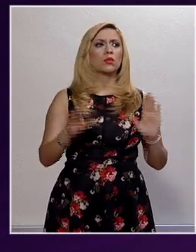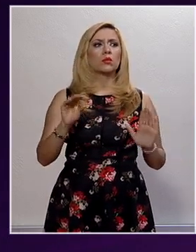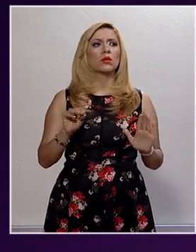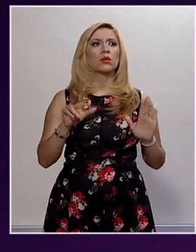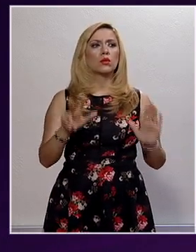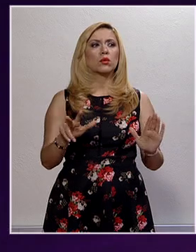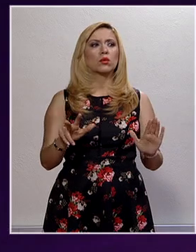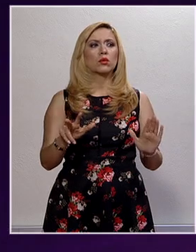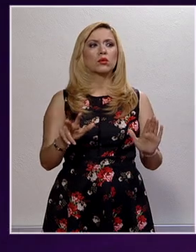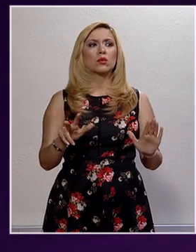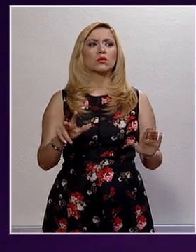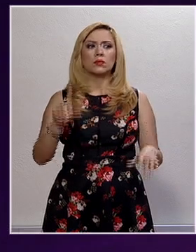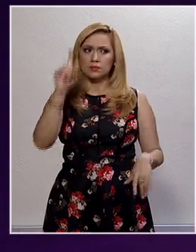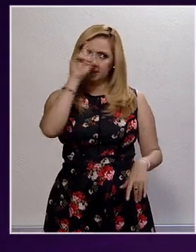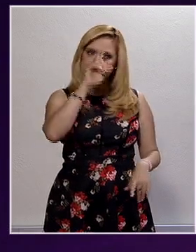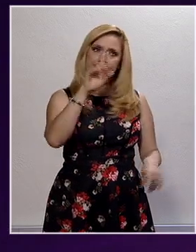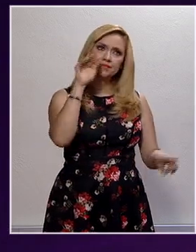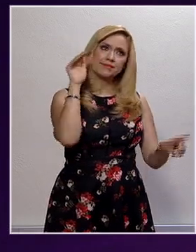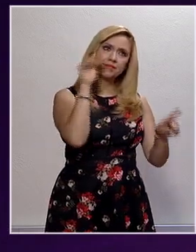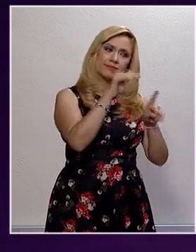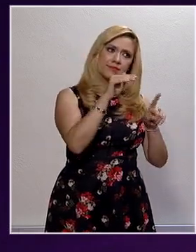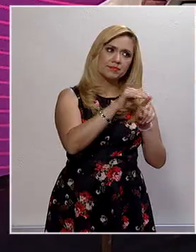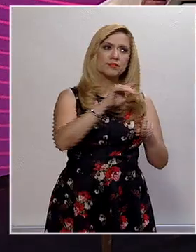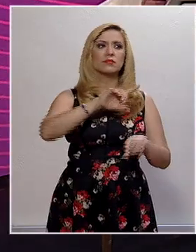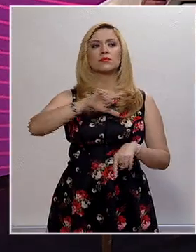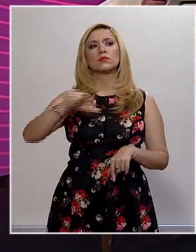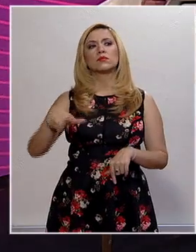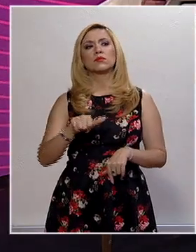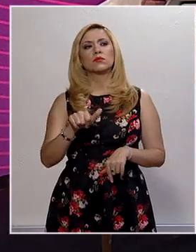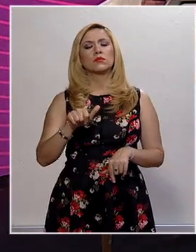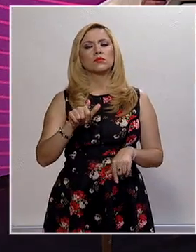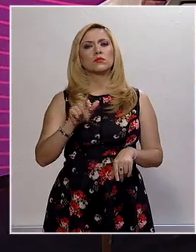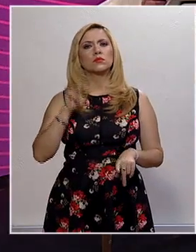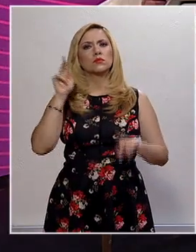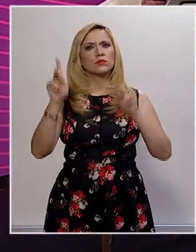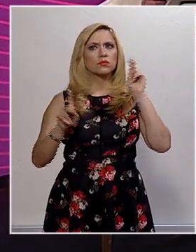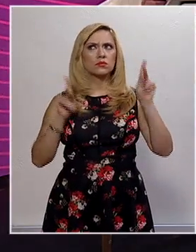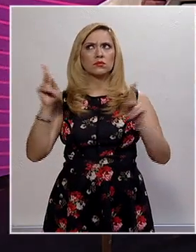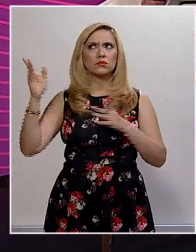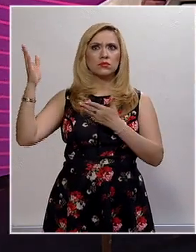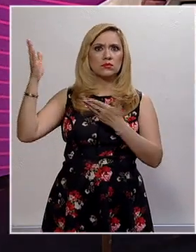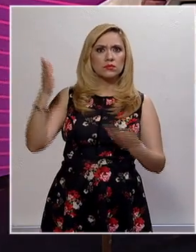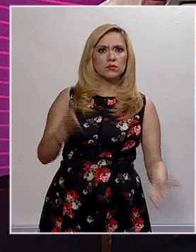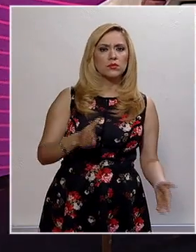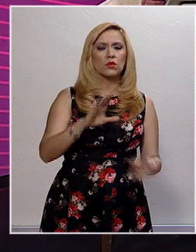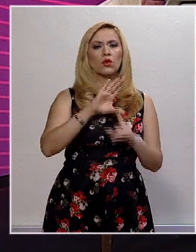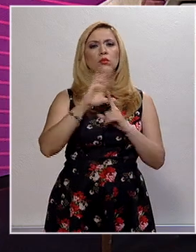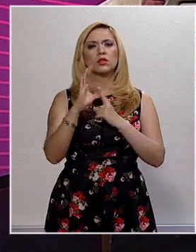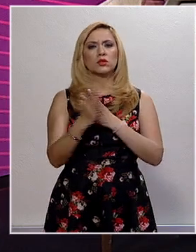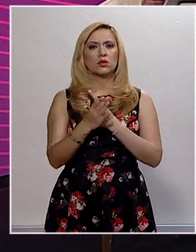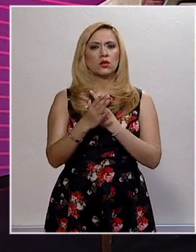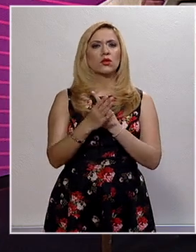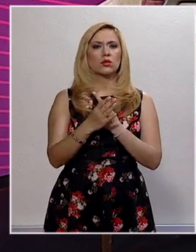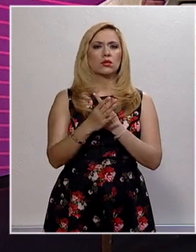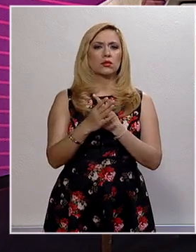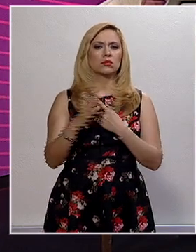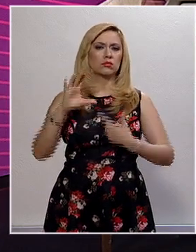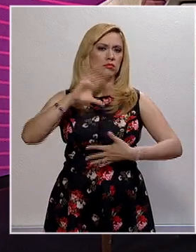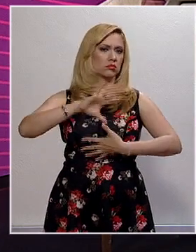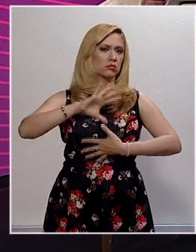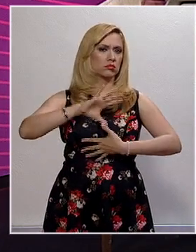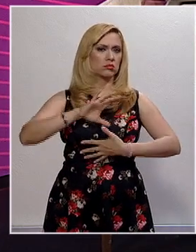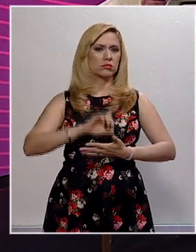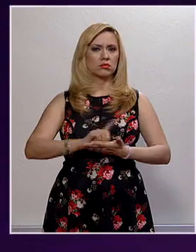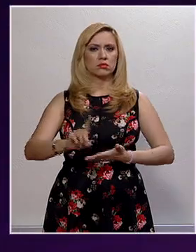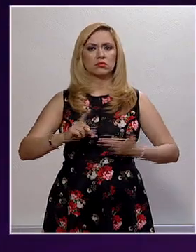hizo una recomendación, y luego ha habido visitas, ¿no? de la relatora de la Comisión